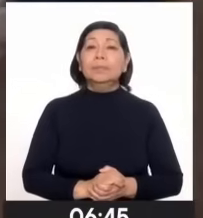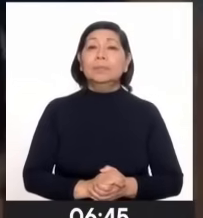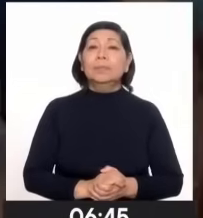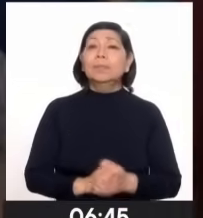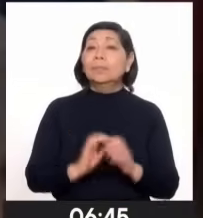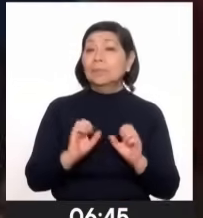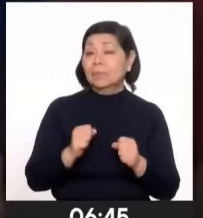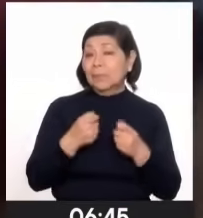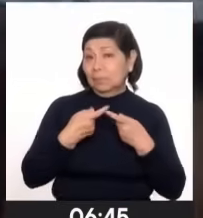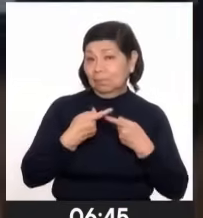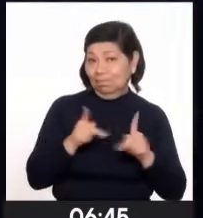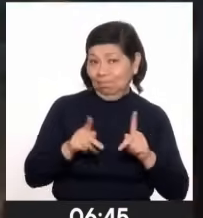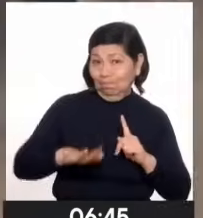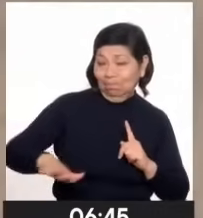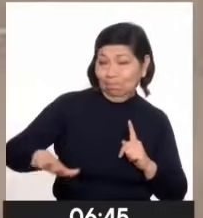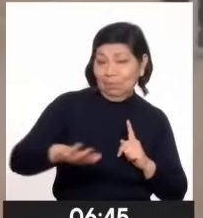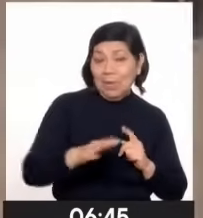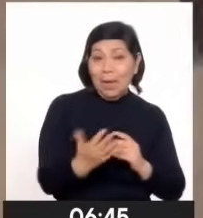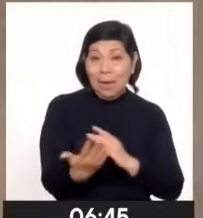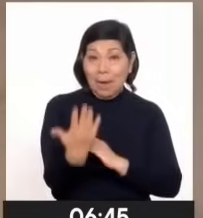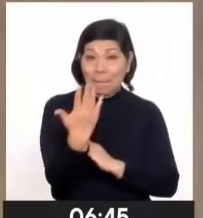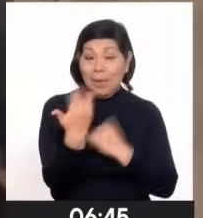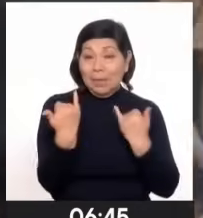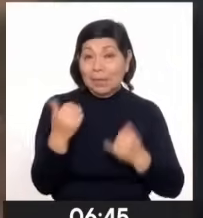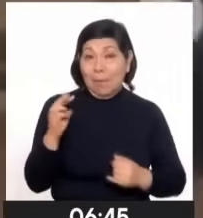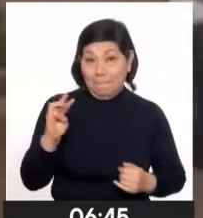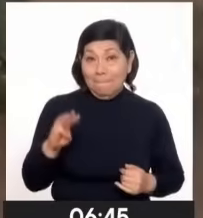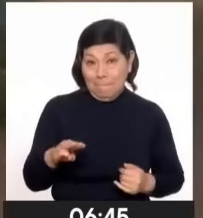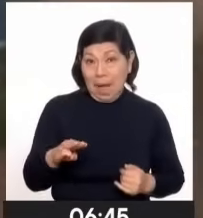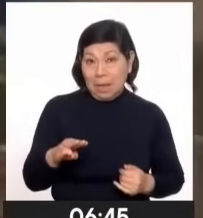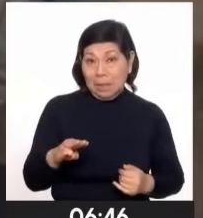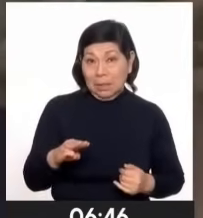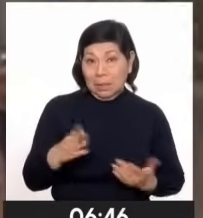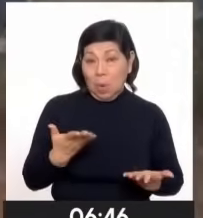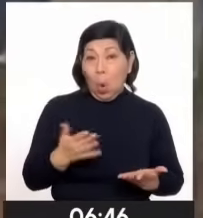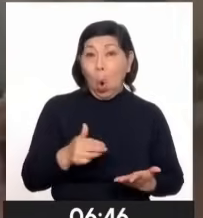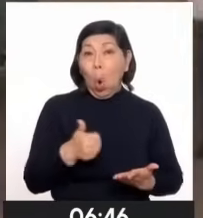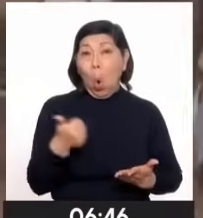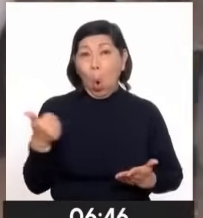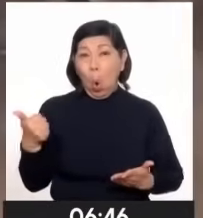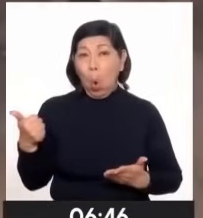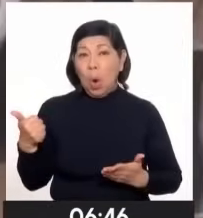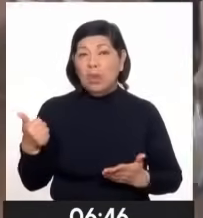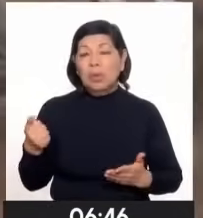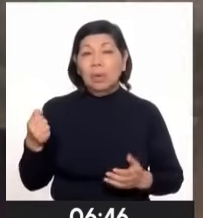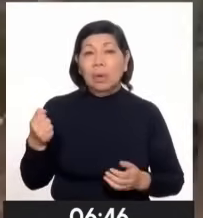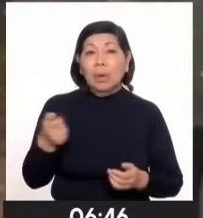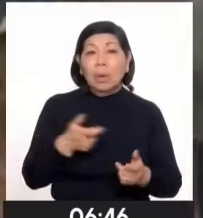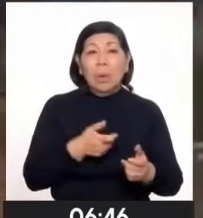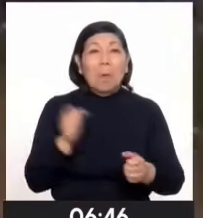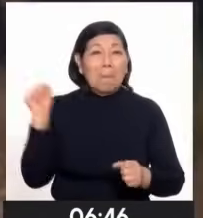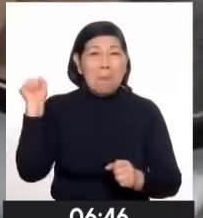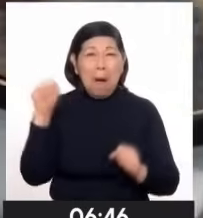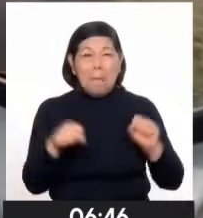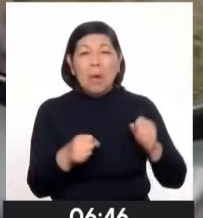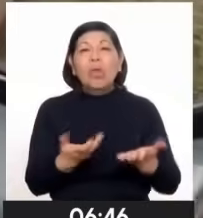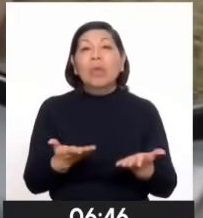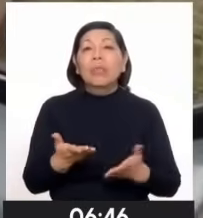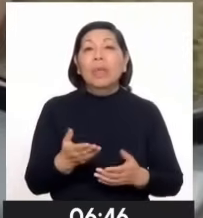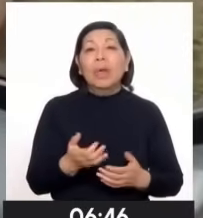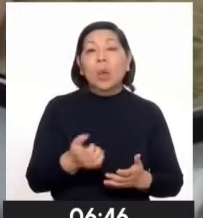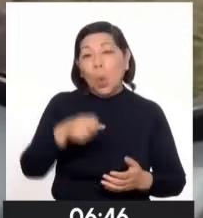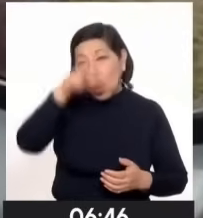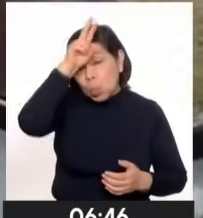Asimismo informaron que durante la mañana de este martes se registró otro ataque a la sutran en Cuzco